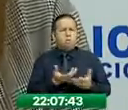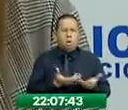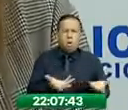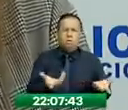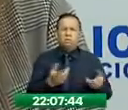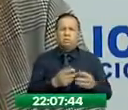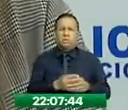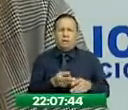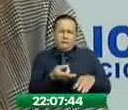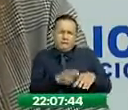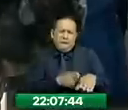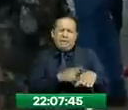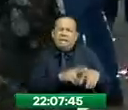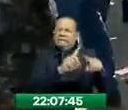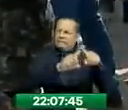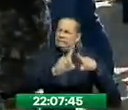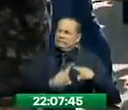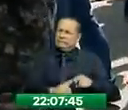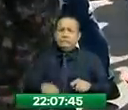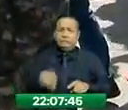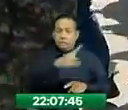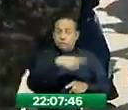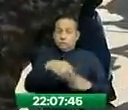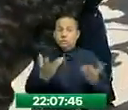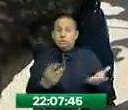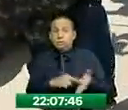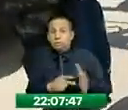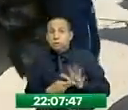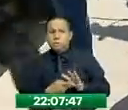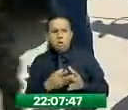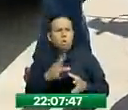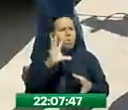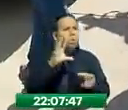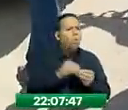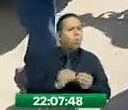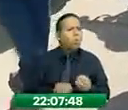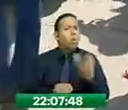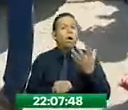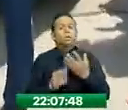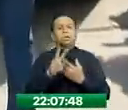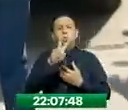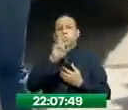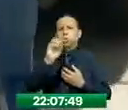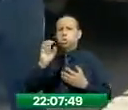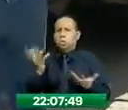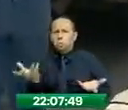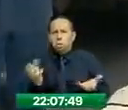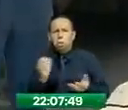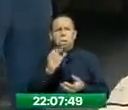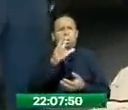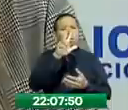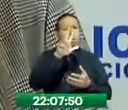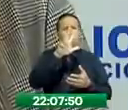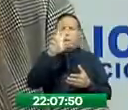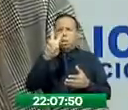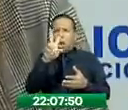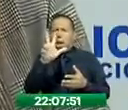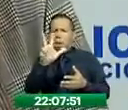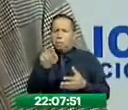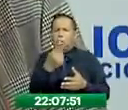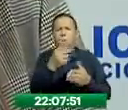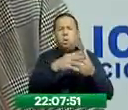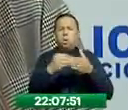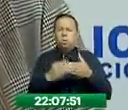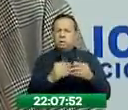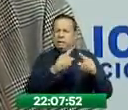entre otros entre 200.000 y 400.000 dólares y 3 millones son